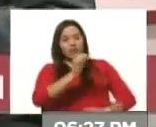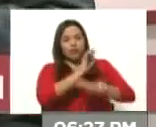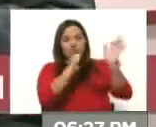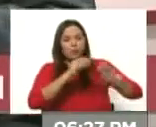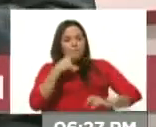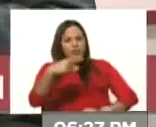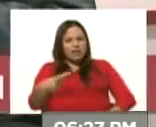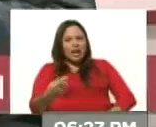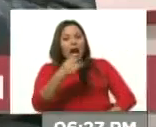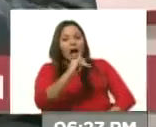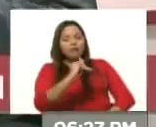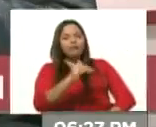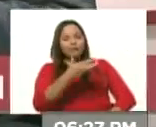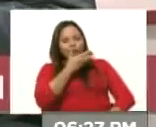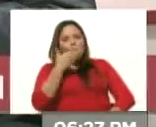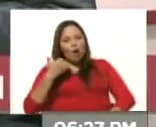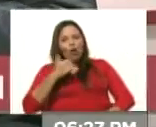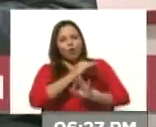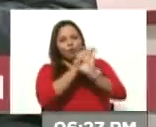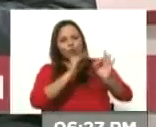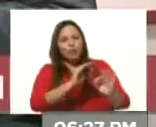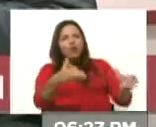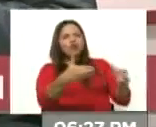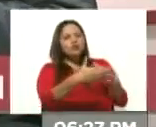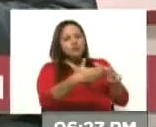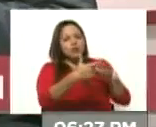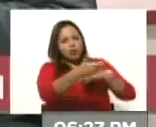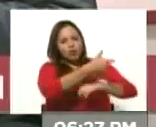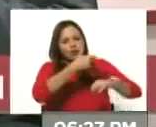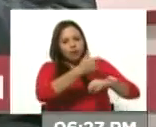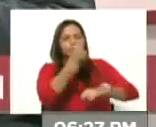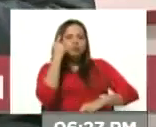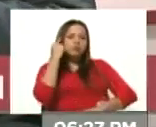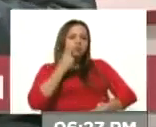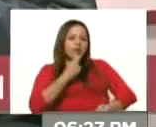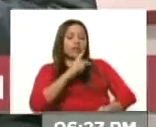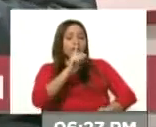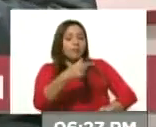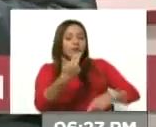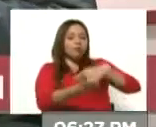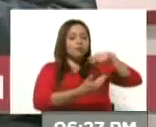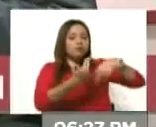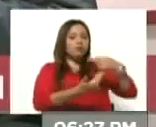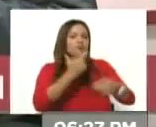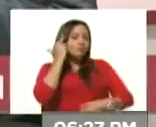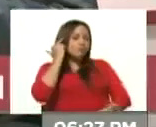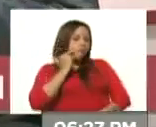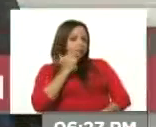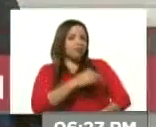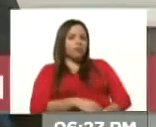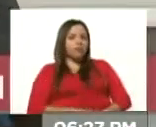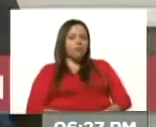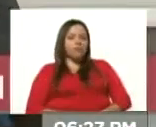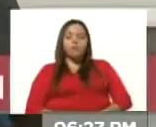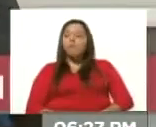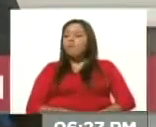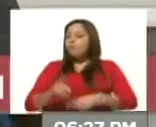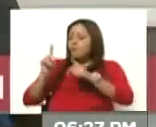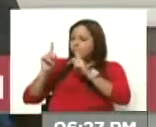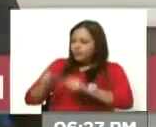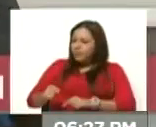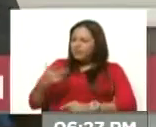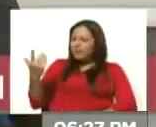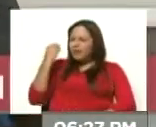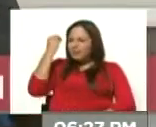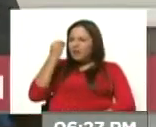muy favorable para el gobierno bolivariano para la revolución bolivariana qué opina el pueblo venezolano